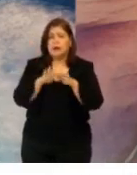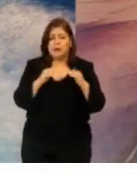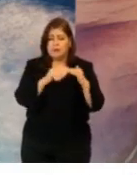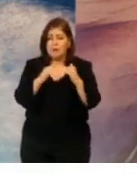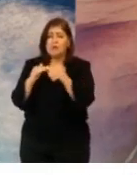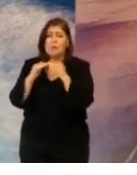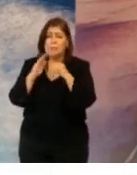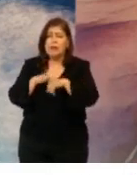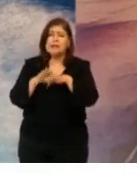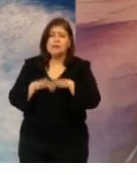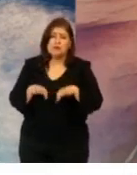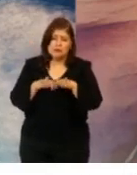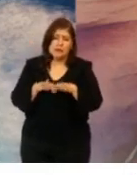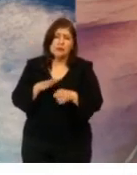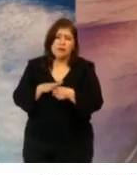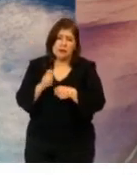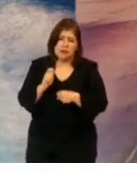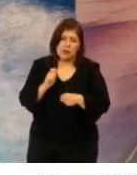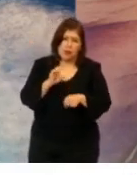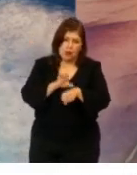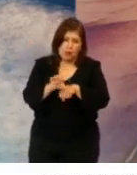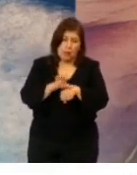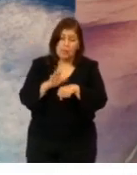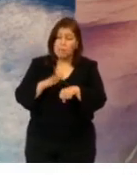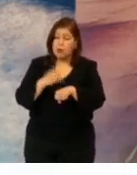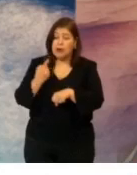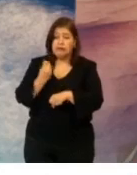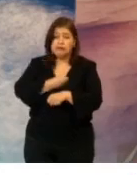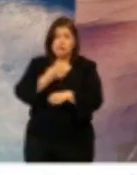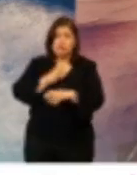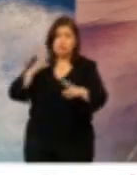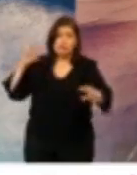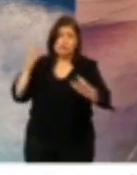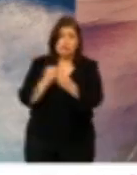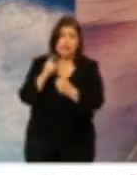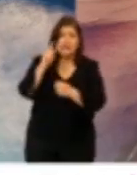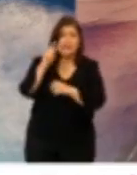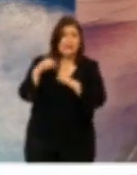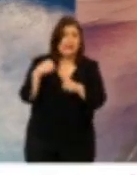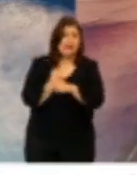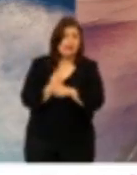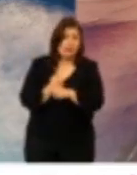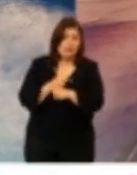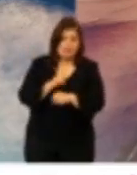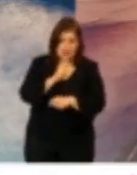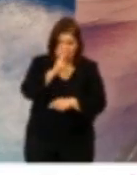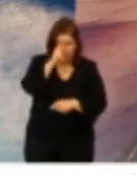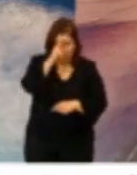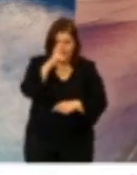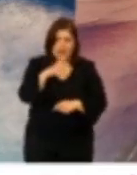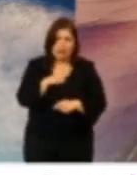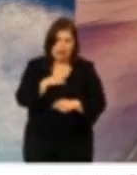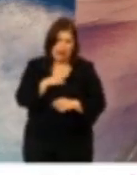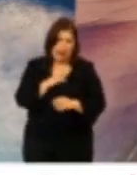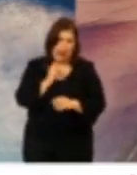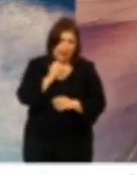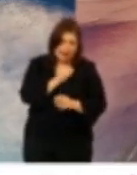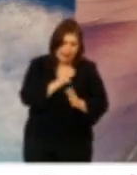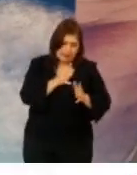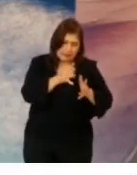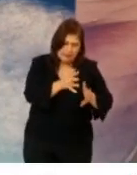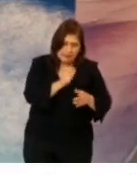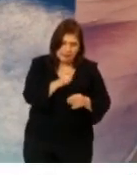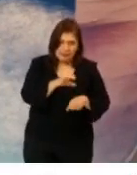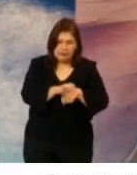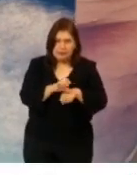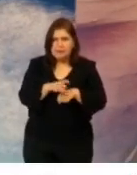colombiana, porque ha resistido 70 años de violencia y está ahí. ¿Sí? Entonces, la pregunta